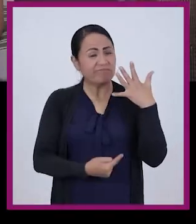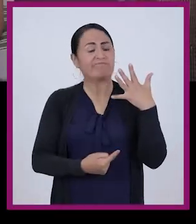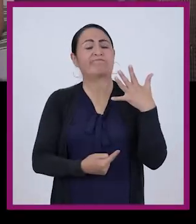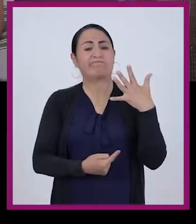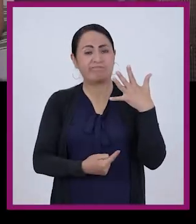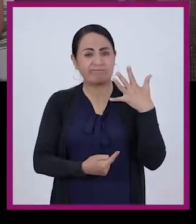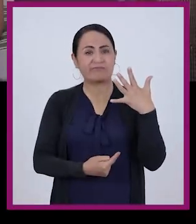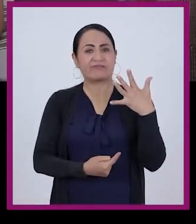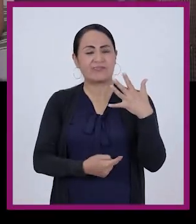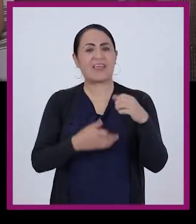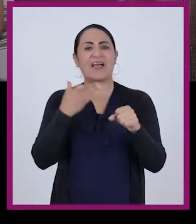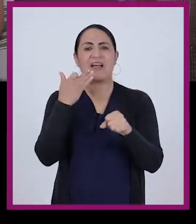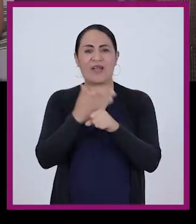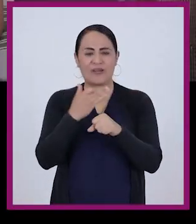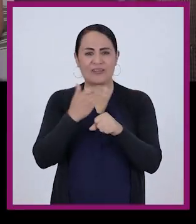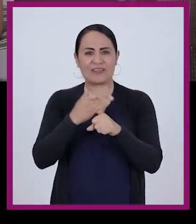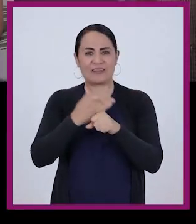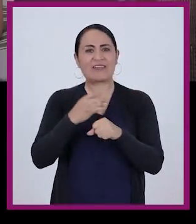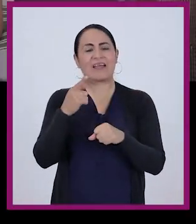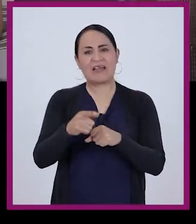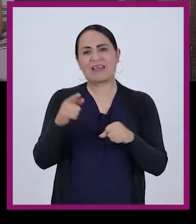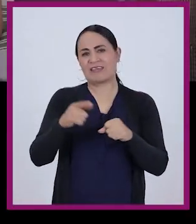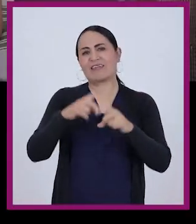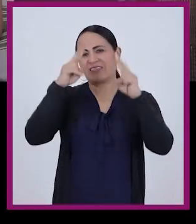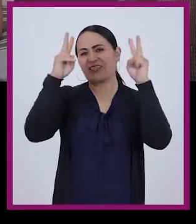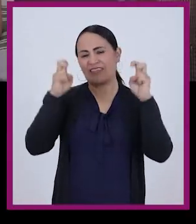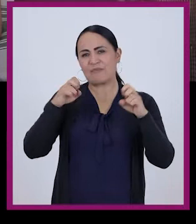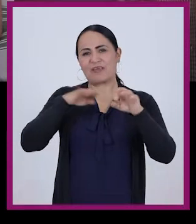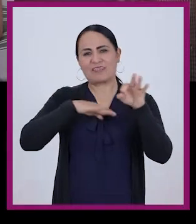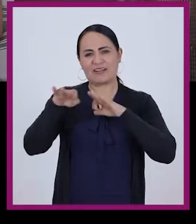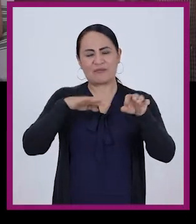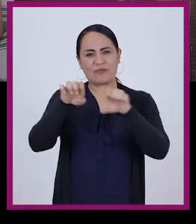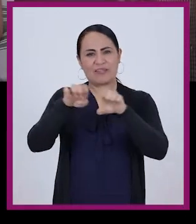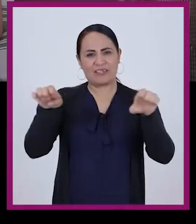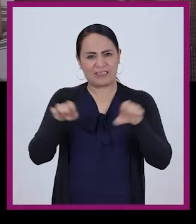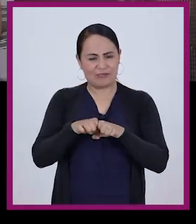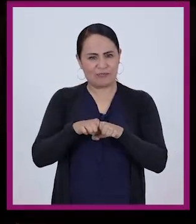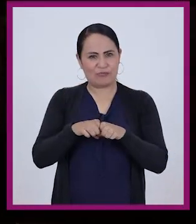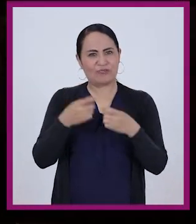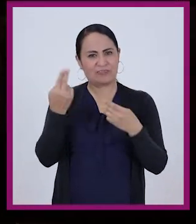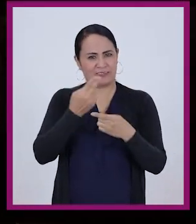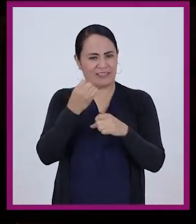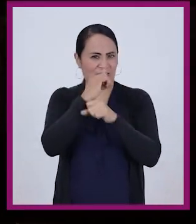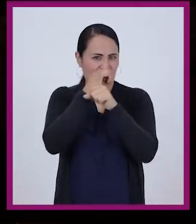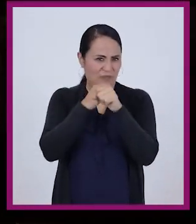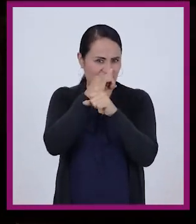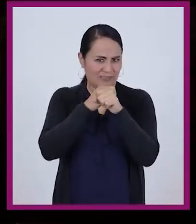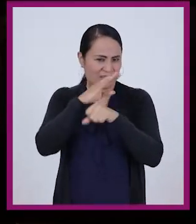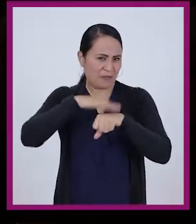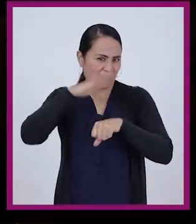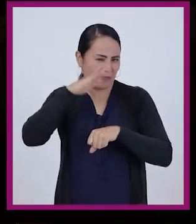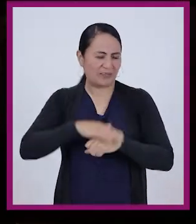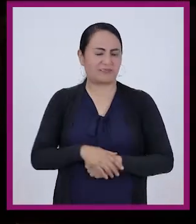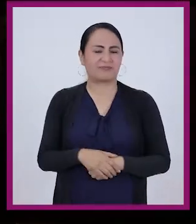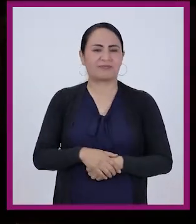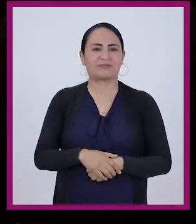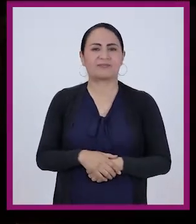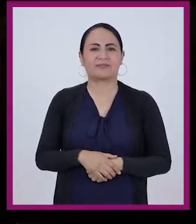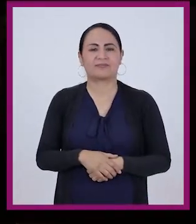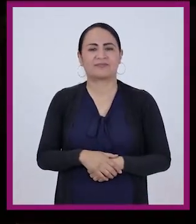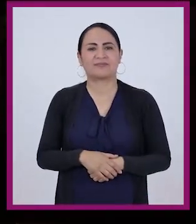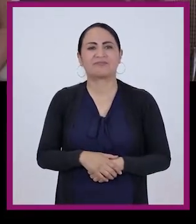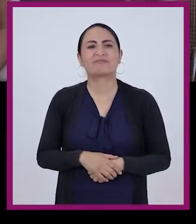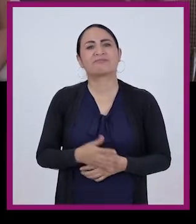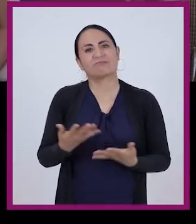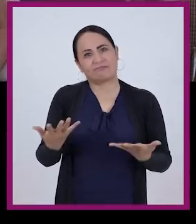Después de ver todo lo anterior, se antoja hacer un plot twist en la historia del trabajo en equipo. Requeriremos otra actitud por el bien de